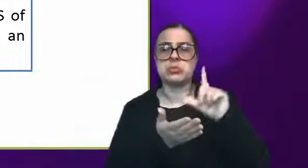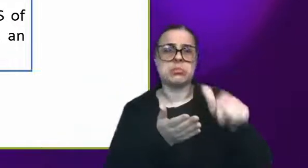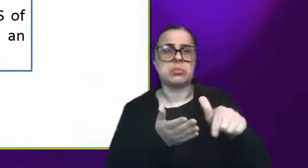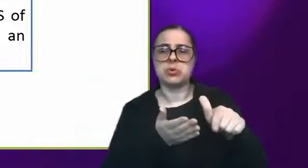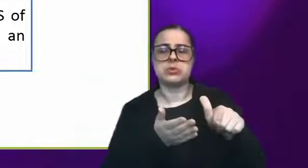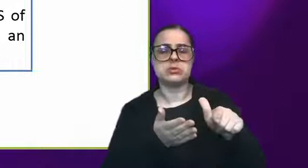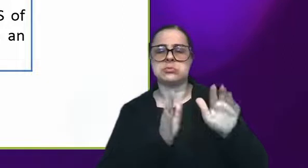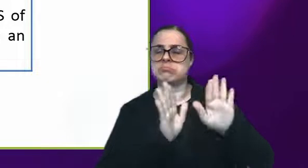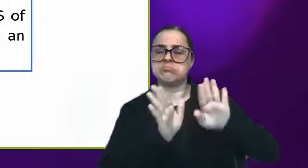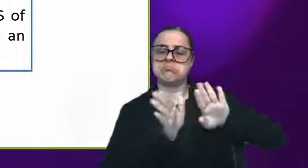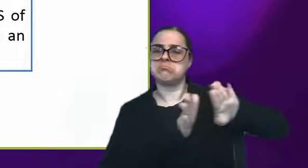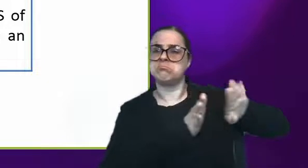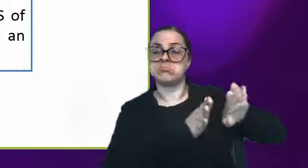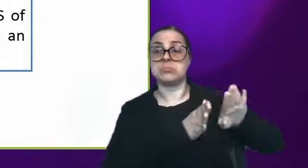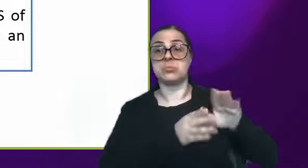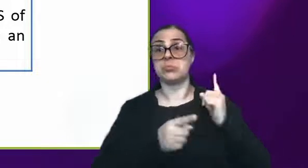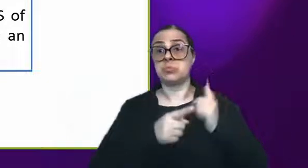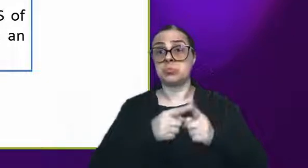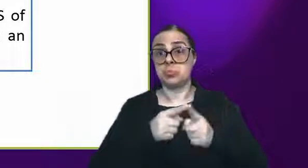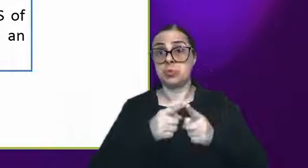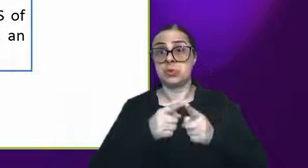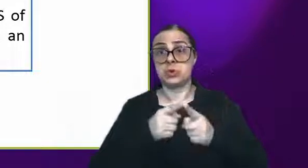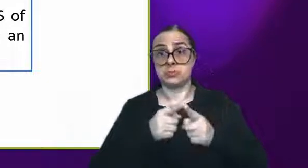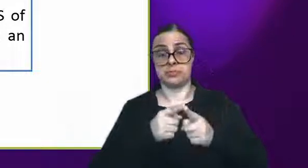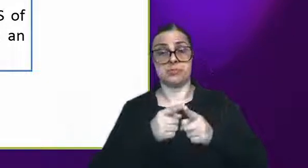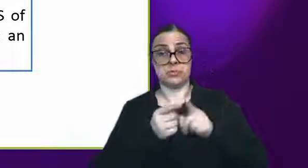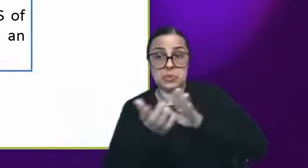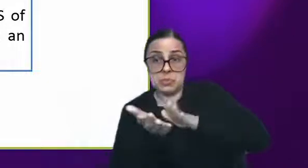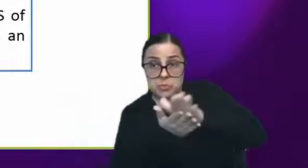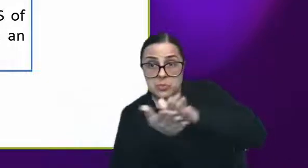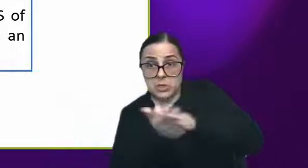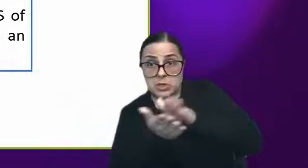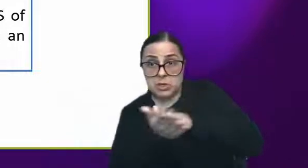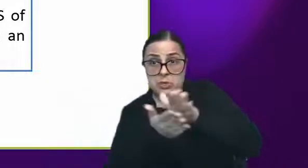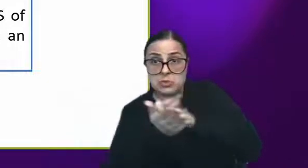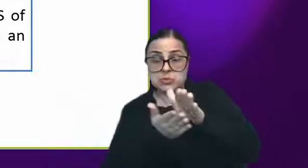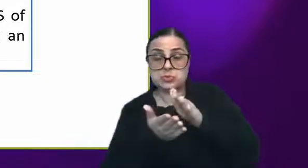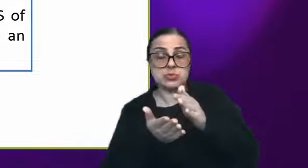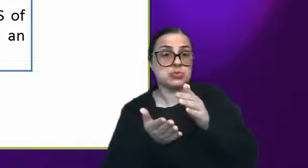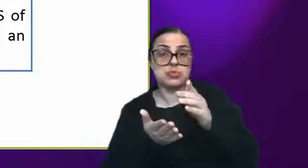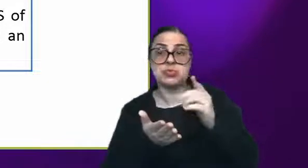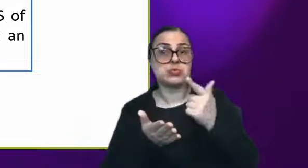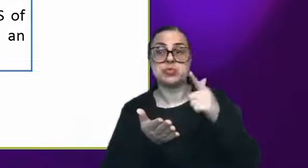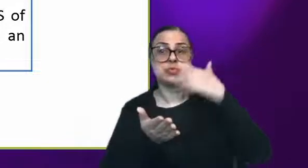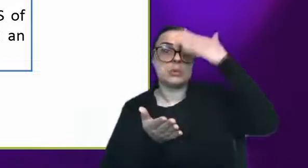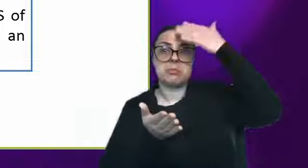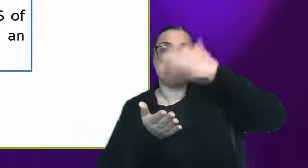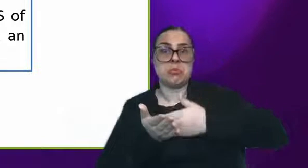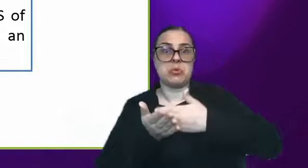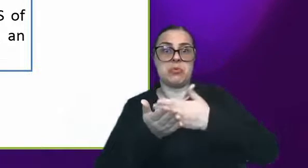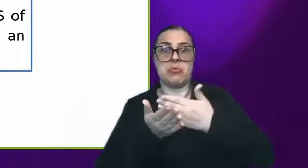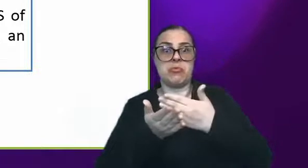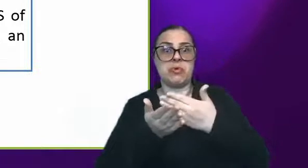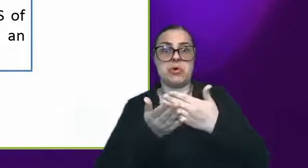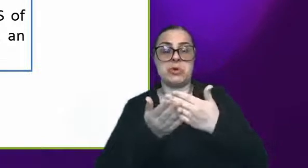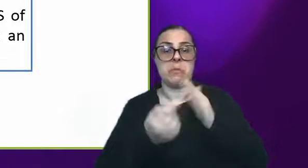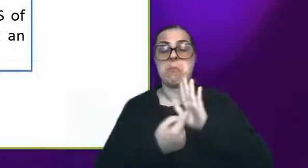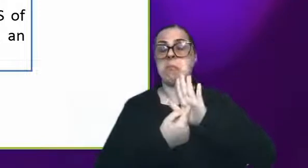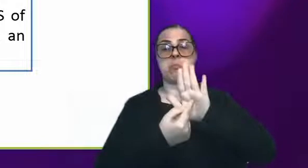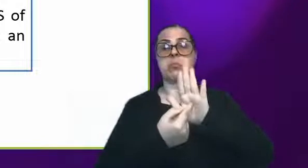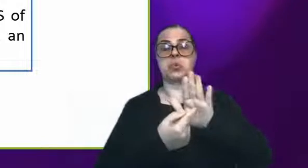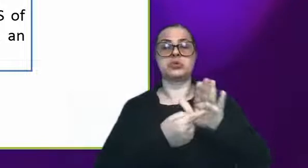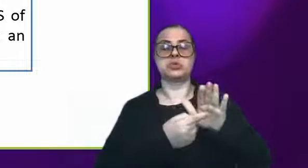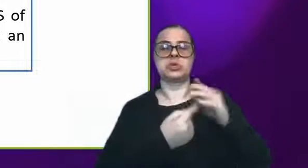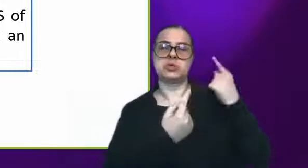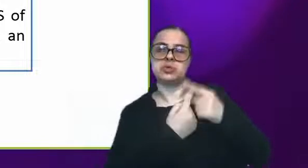un beneficio con este tipo de técnica, tampoco con un tipo de ventaja, ¿no? Desde el punto de